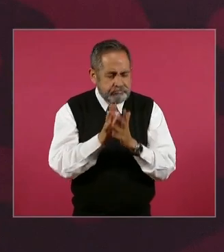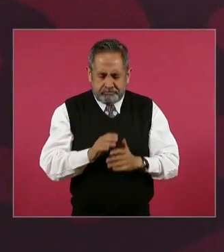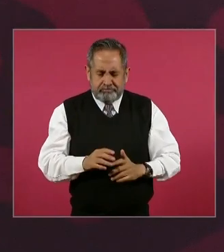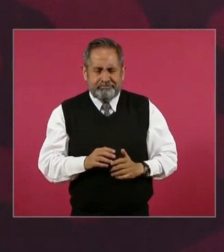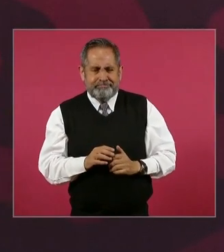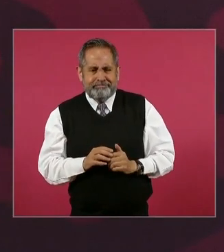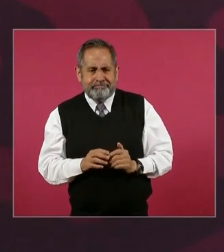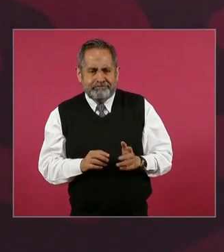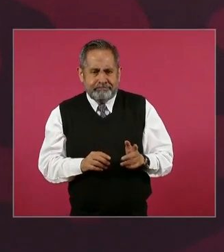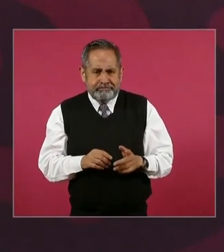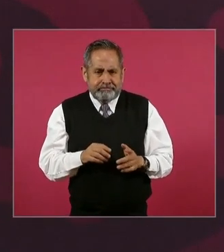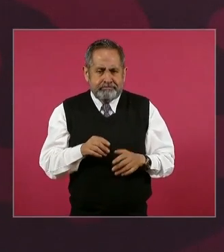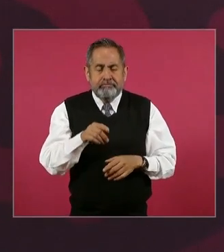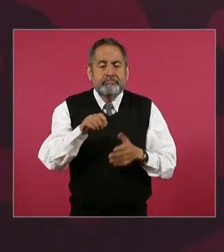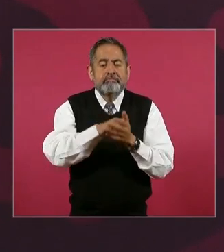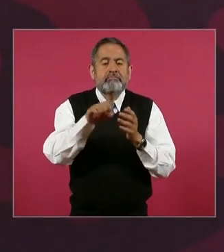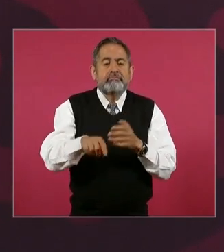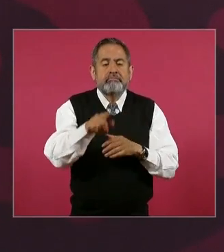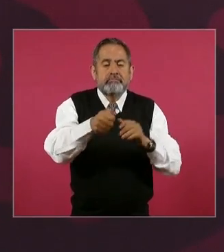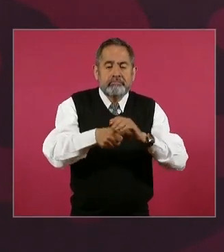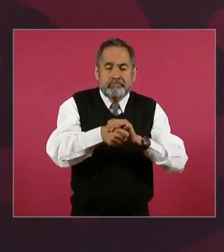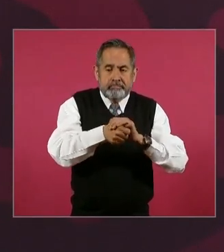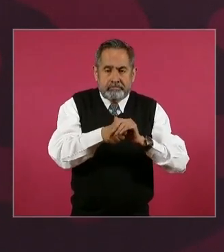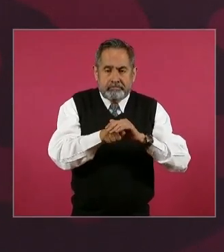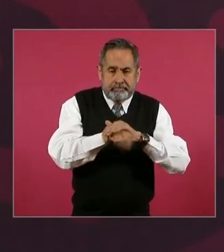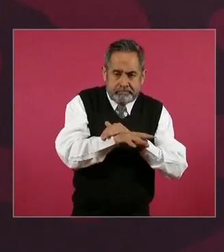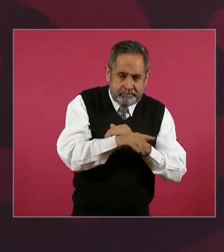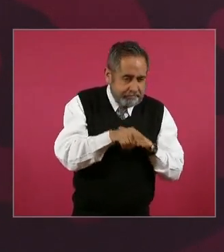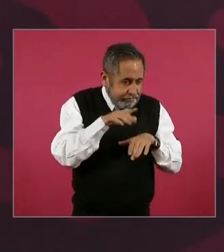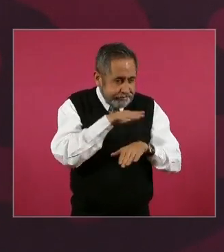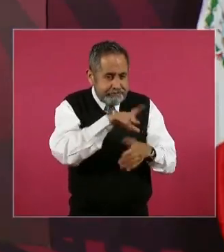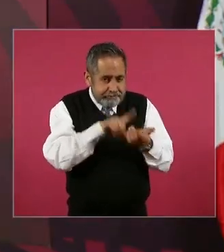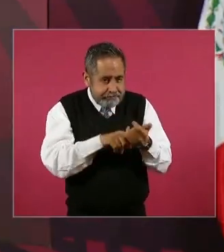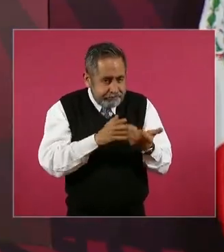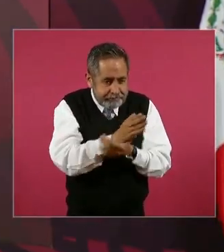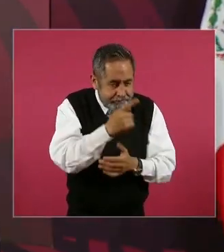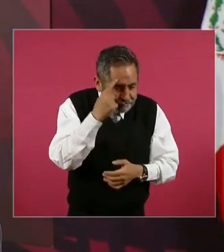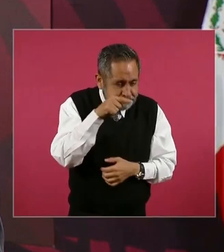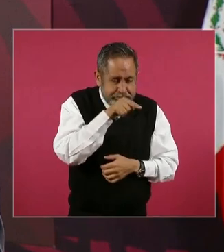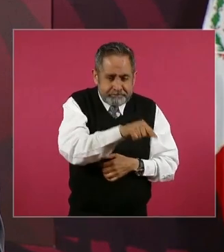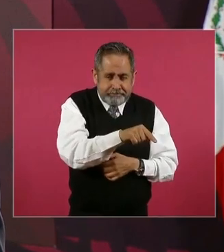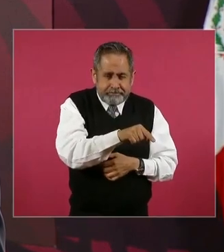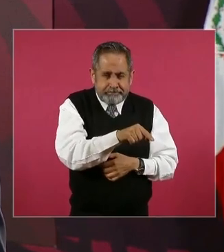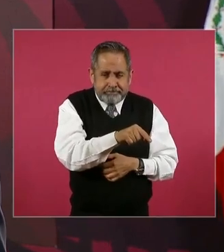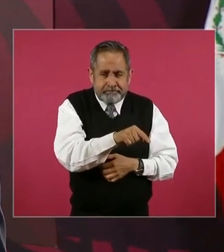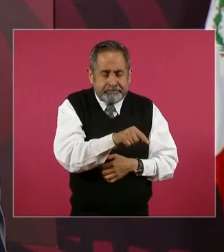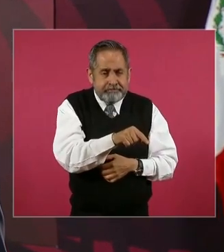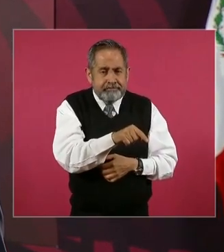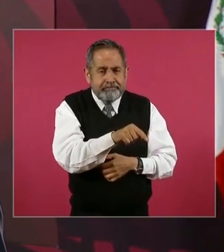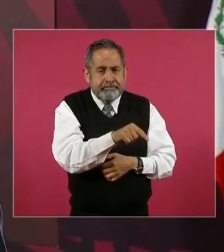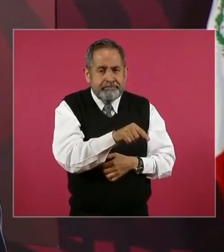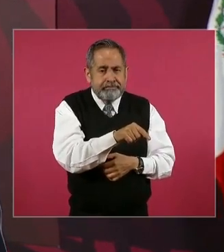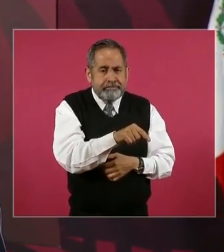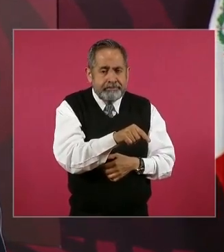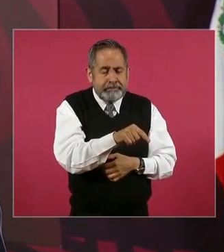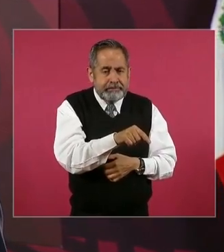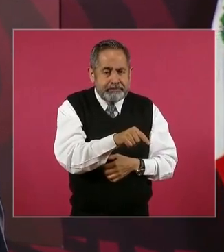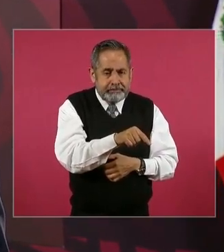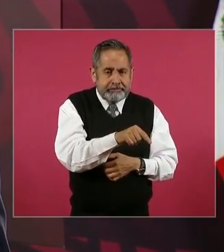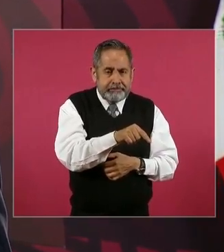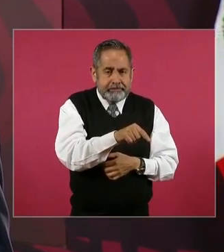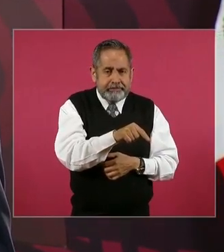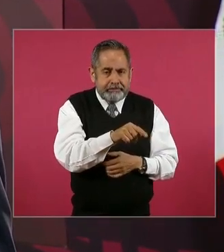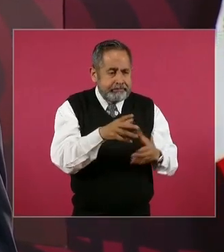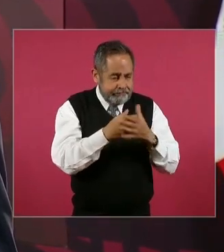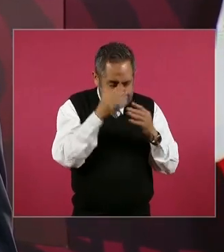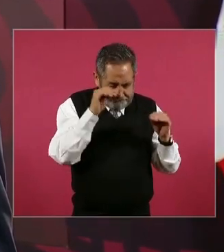participa en el caso de Ayotzinapa para este